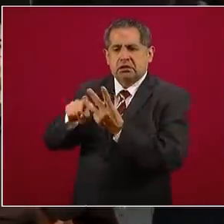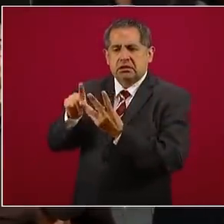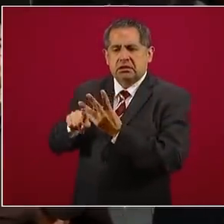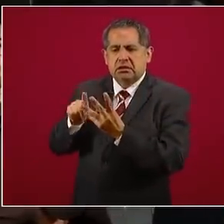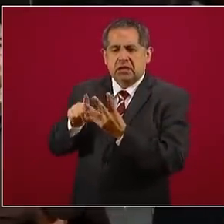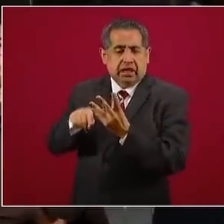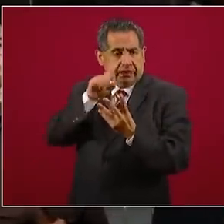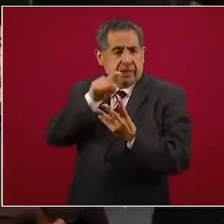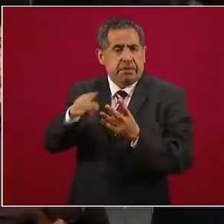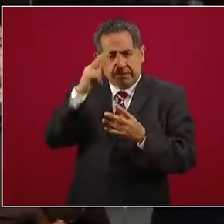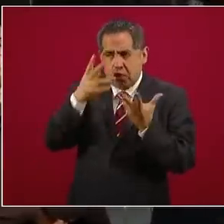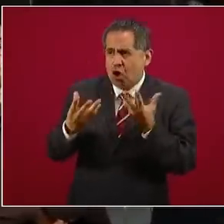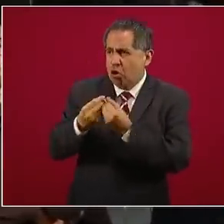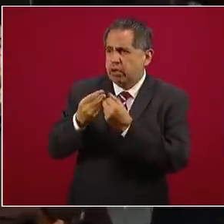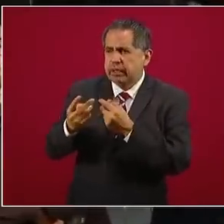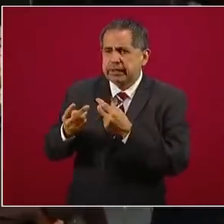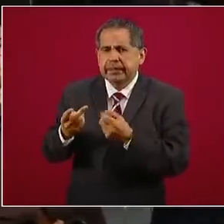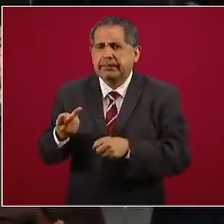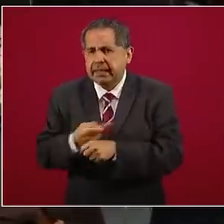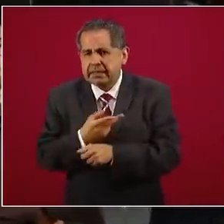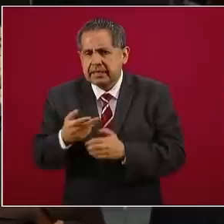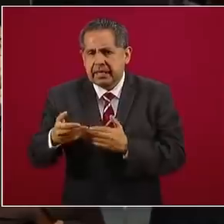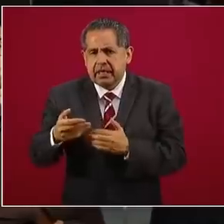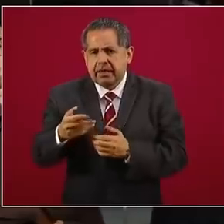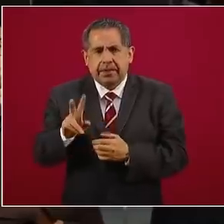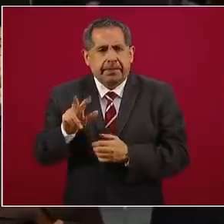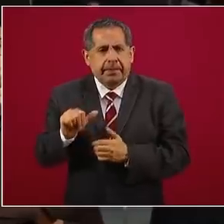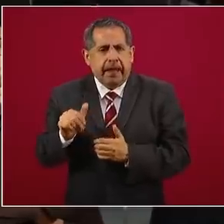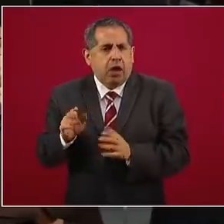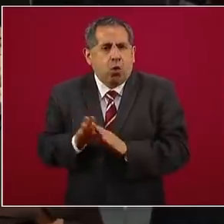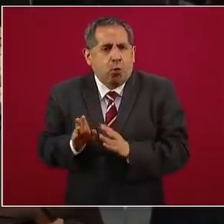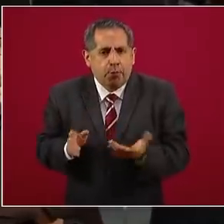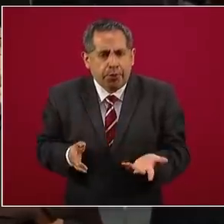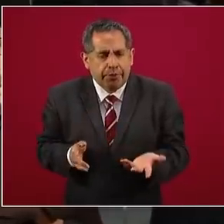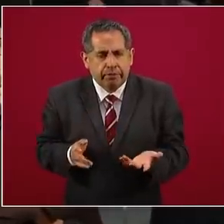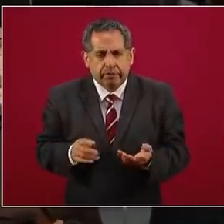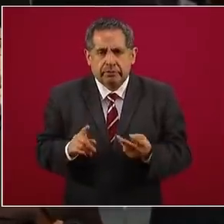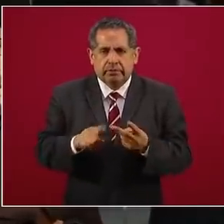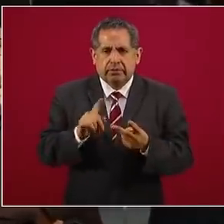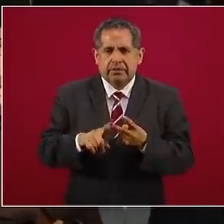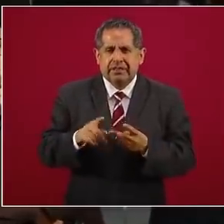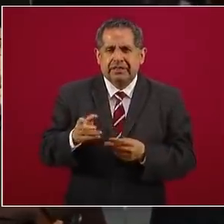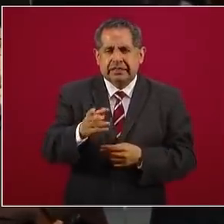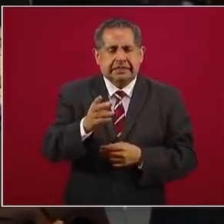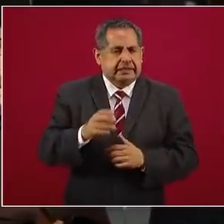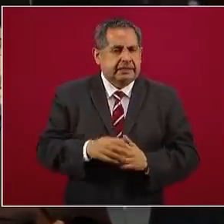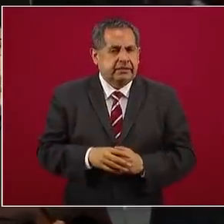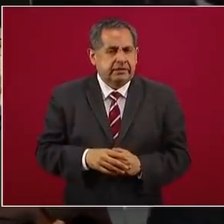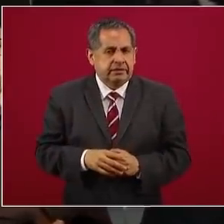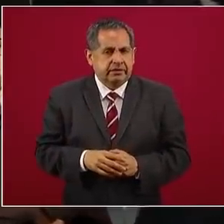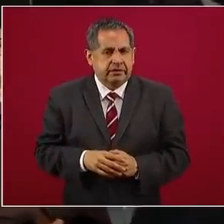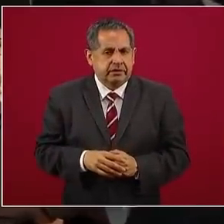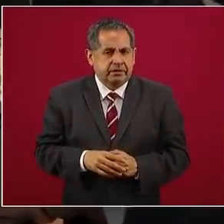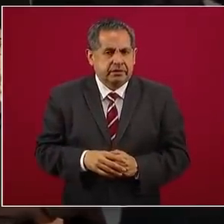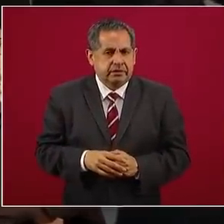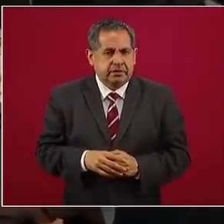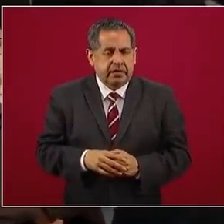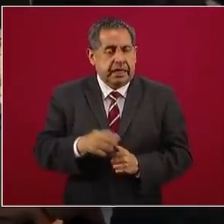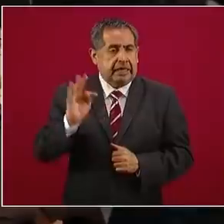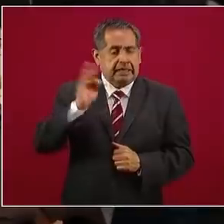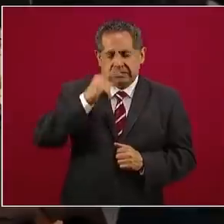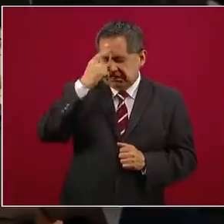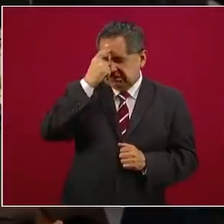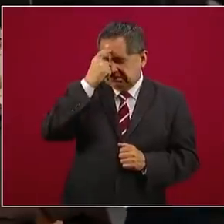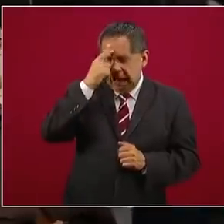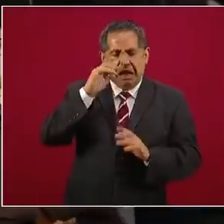en los que México está participando. Otra pregunta sería, siendo positivo, pensando